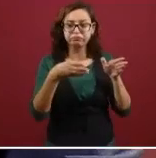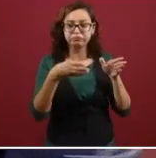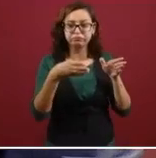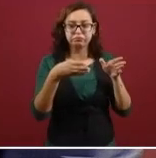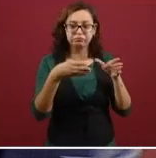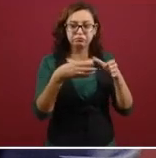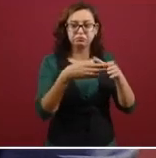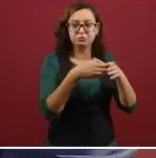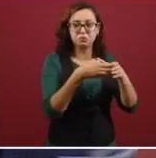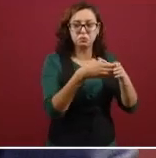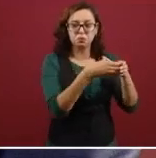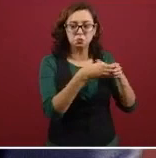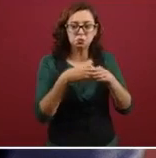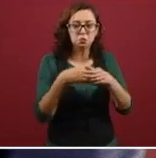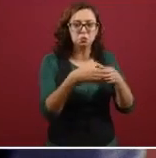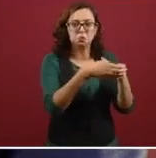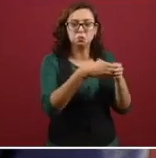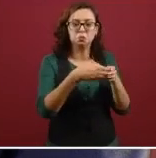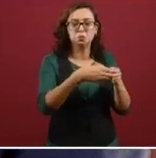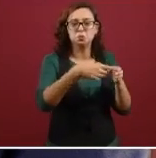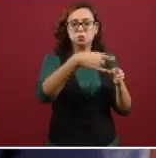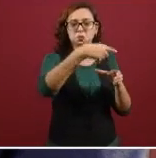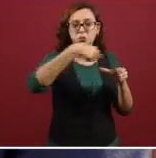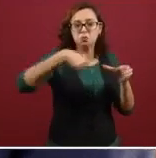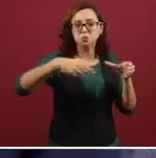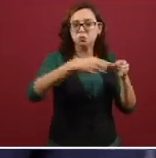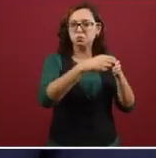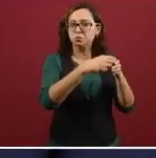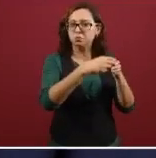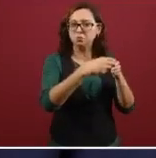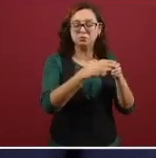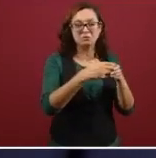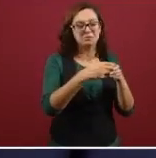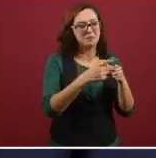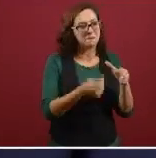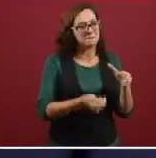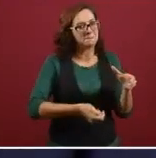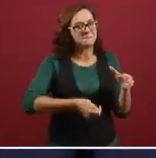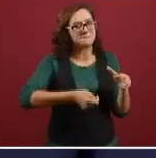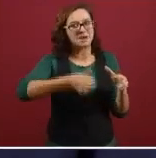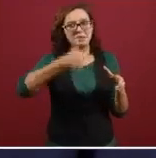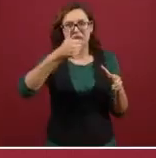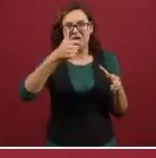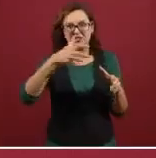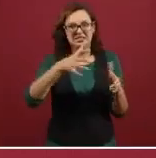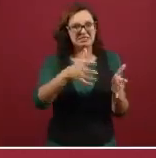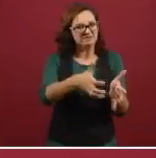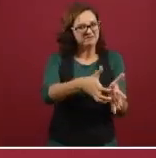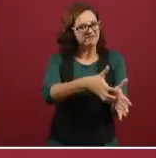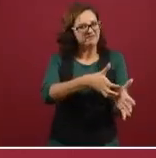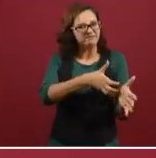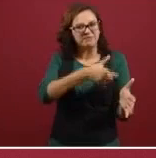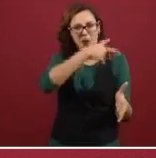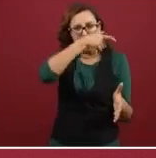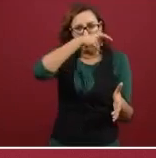en unas cuantas manos como nunca se había visto en la historia.